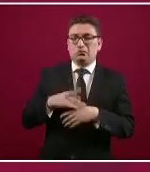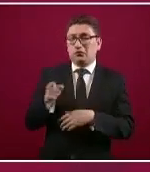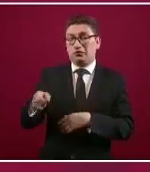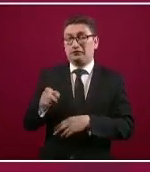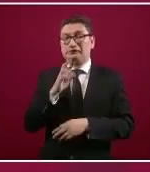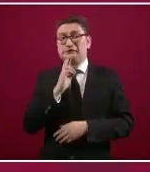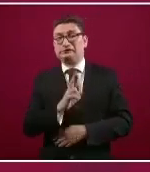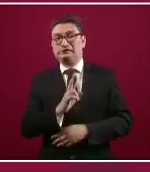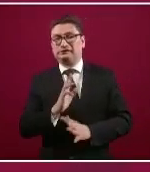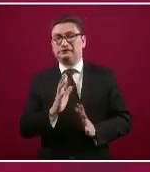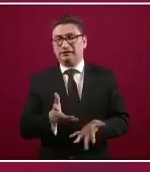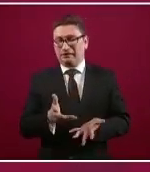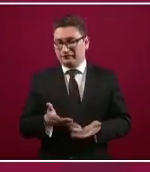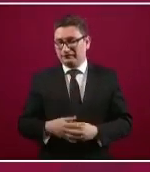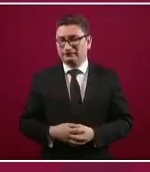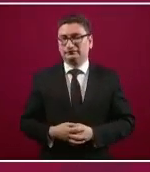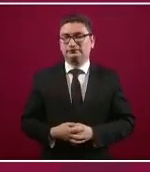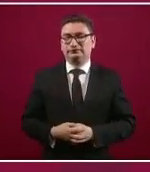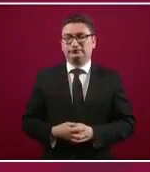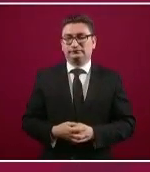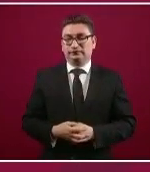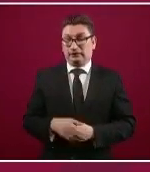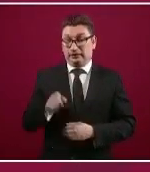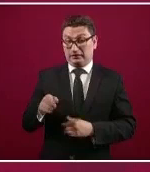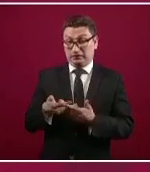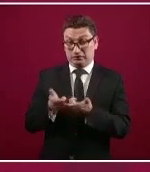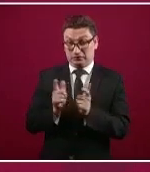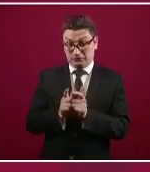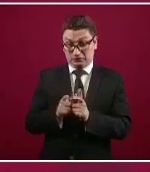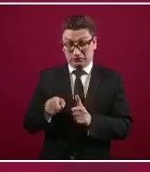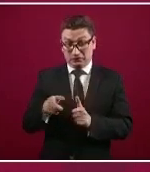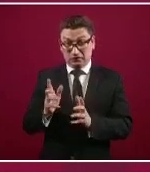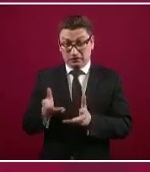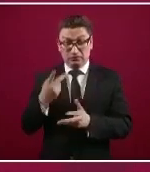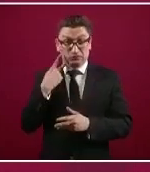respuesta de un partido.